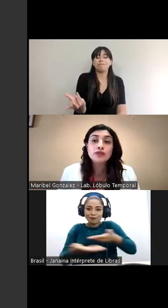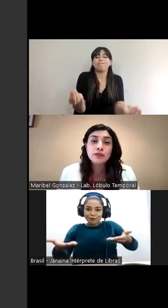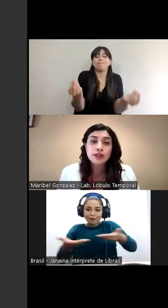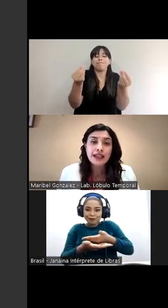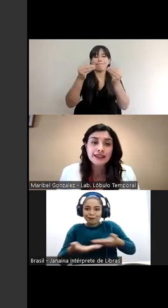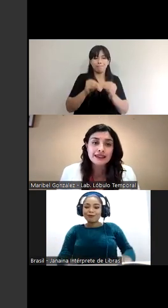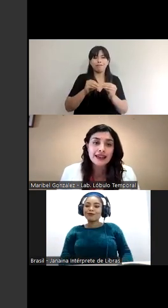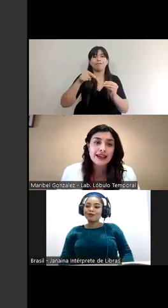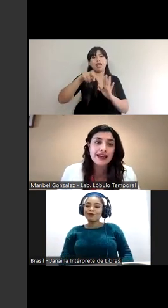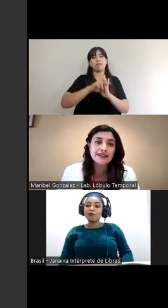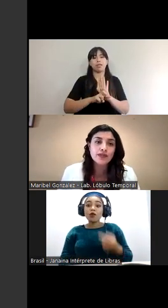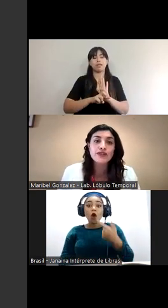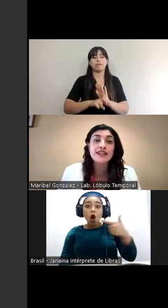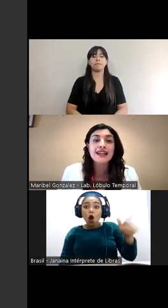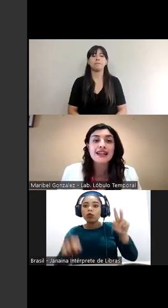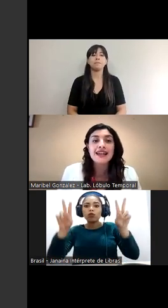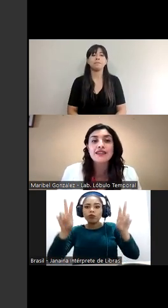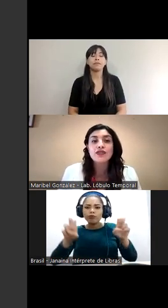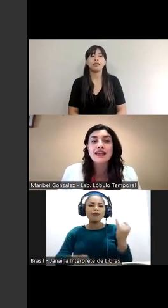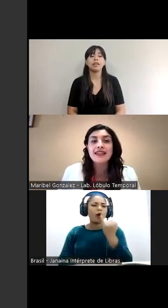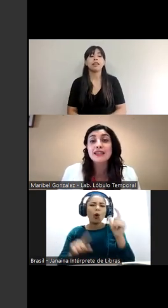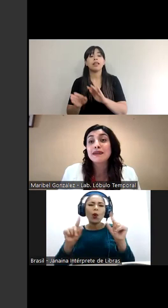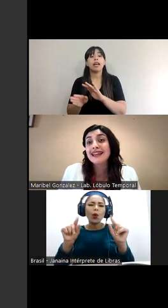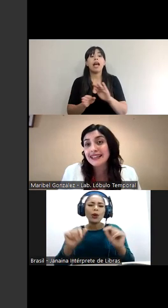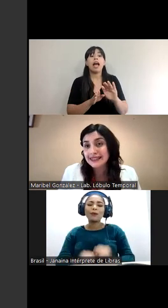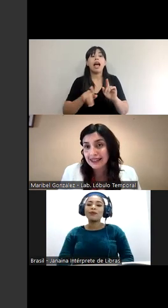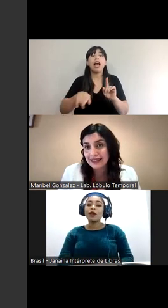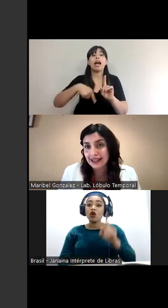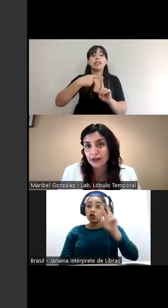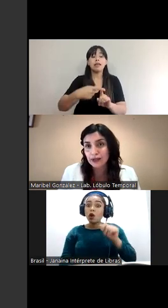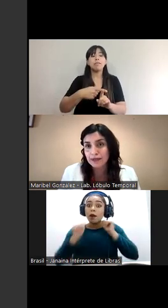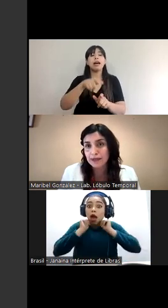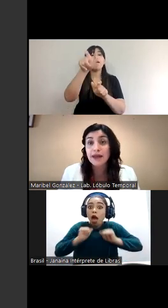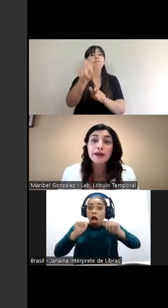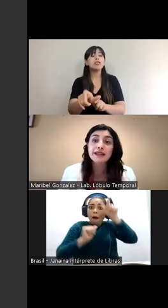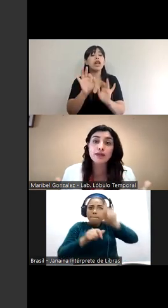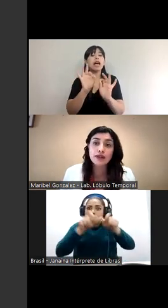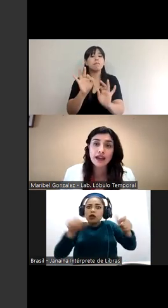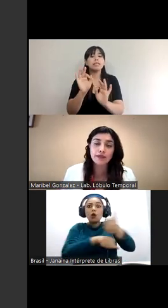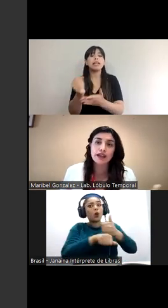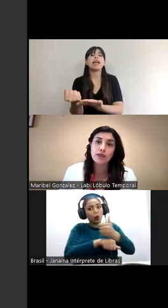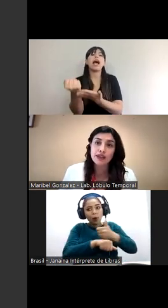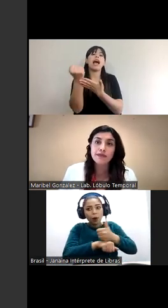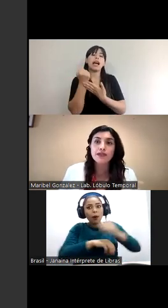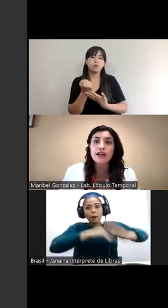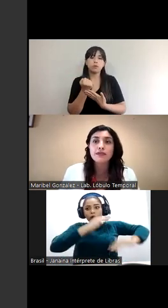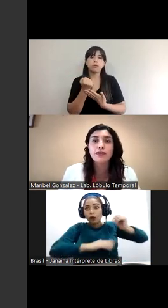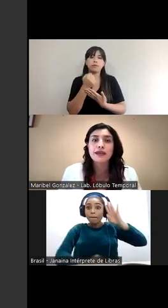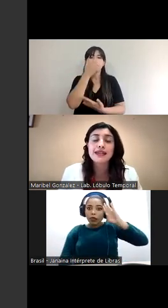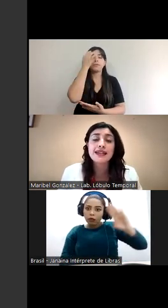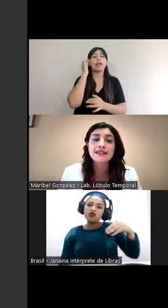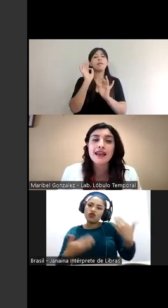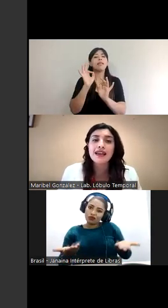Otro punto importante es considerar la asesoría de especialistas en estos temas. En particular, porque como ya mencionaron